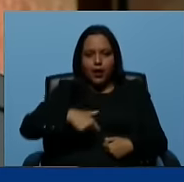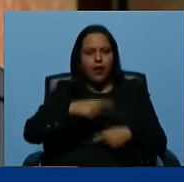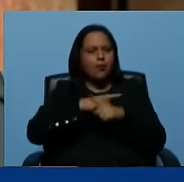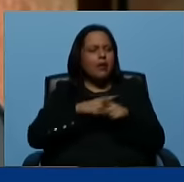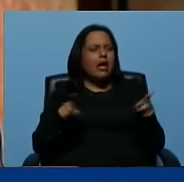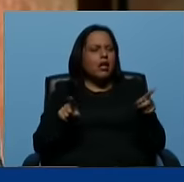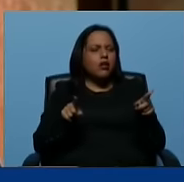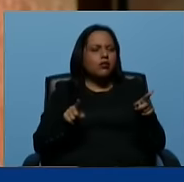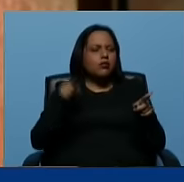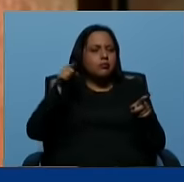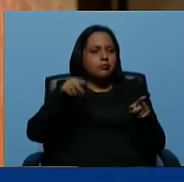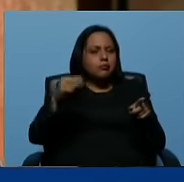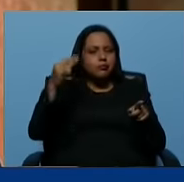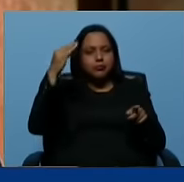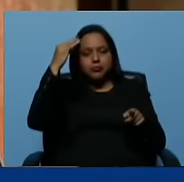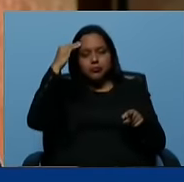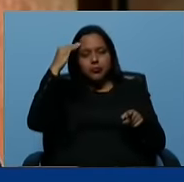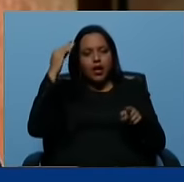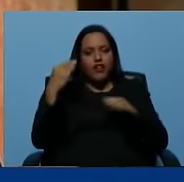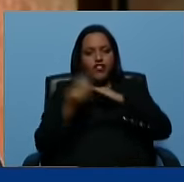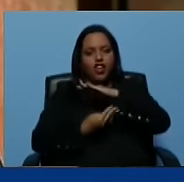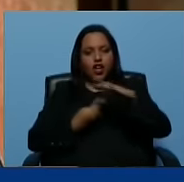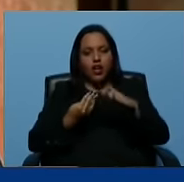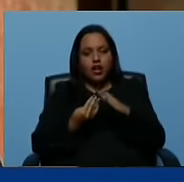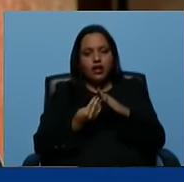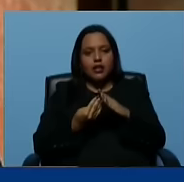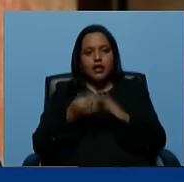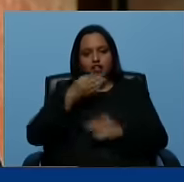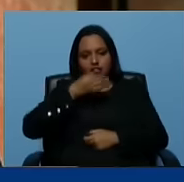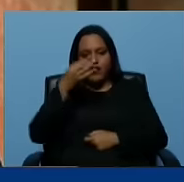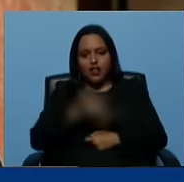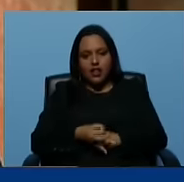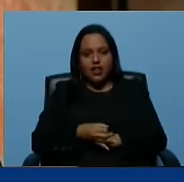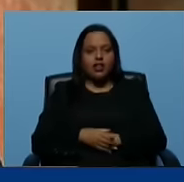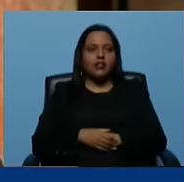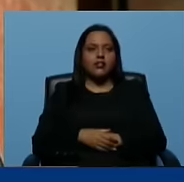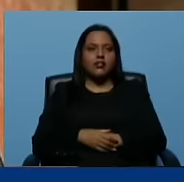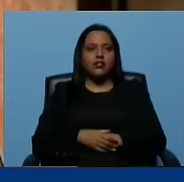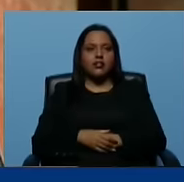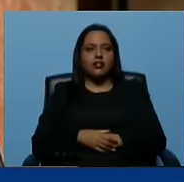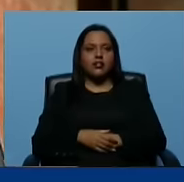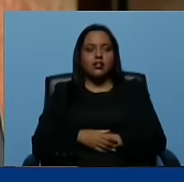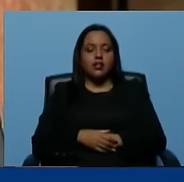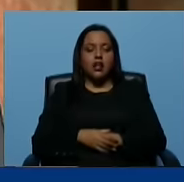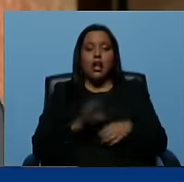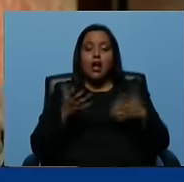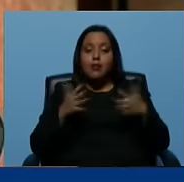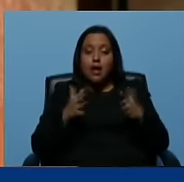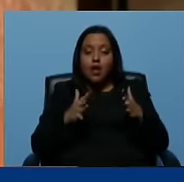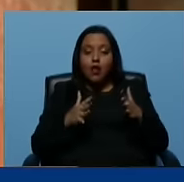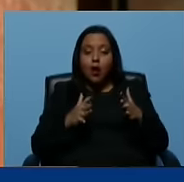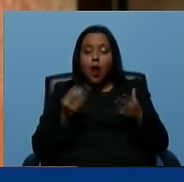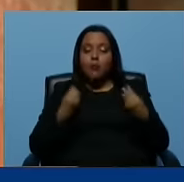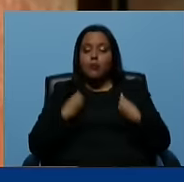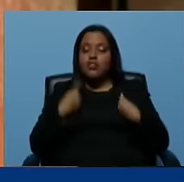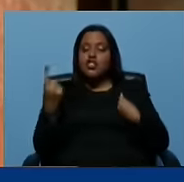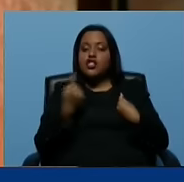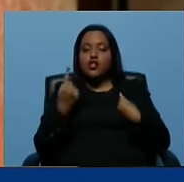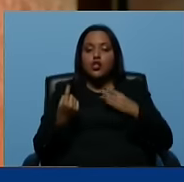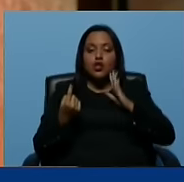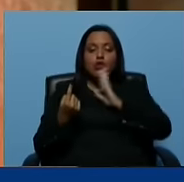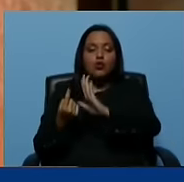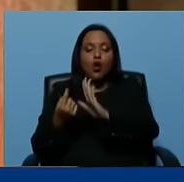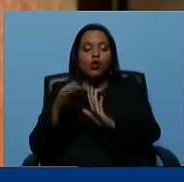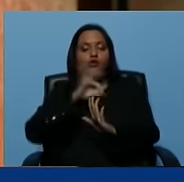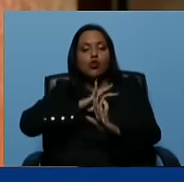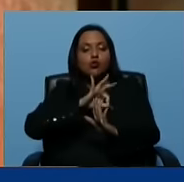es neurológica y biológicamente cierto. El miedo al aislamiento social es un